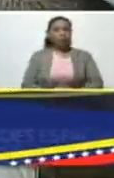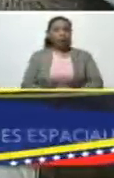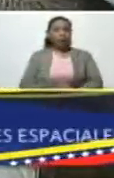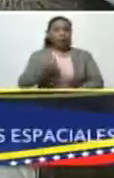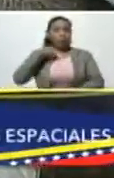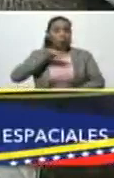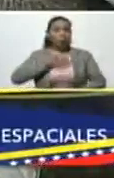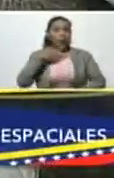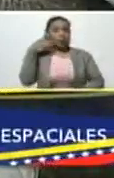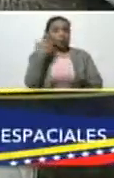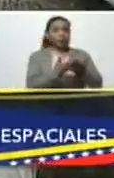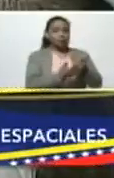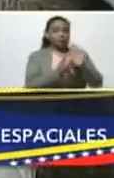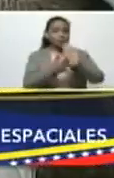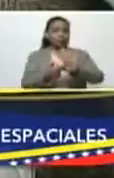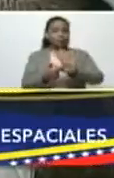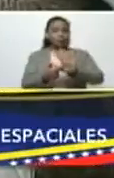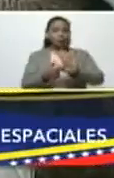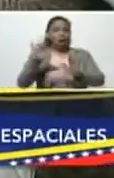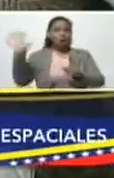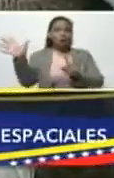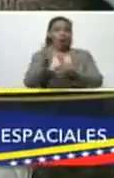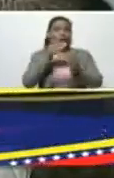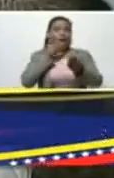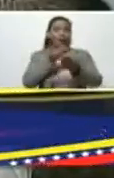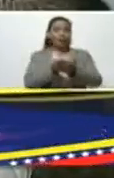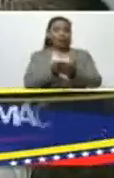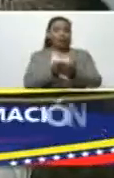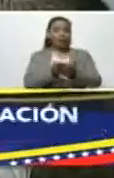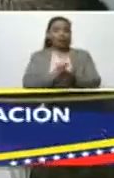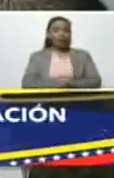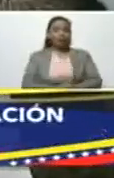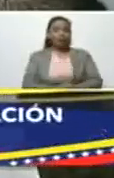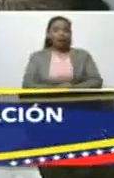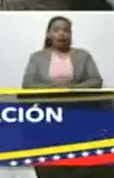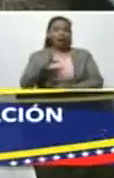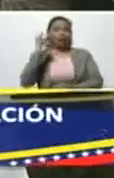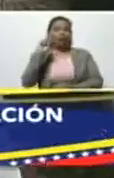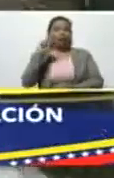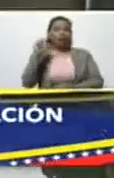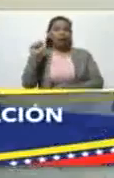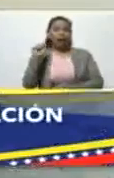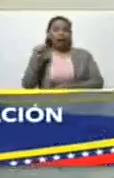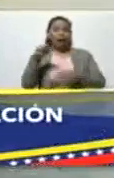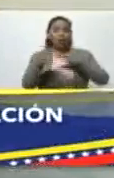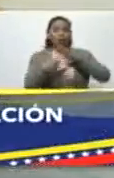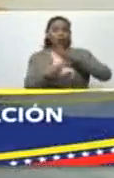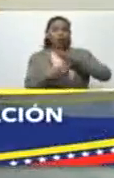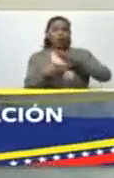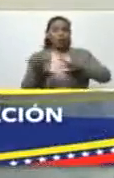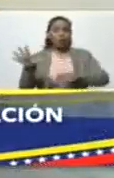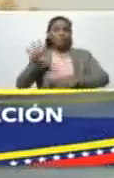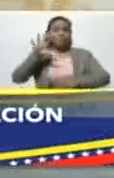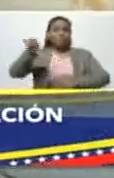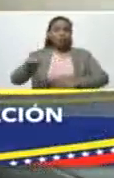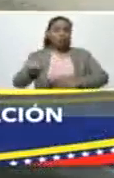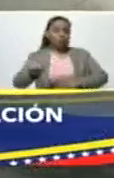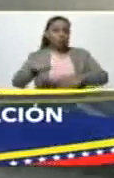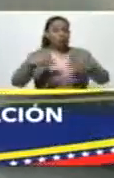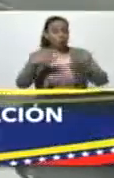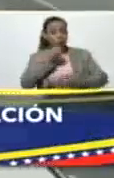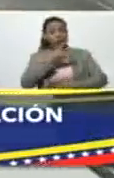este éxito que fue logrado gracias al FONACYT, a los recursos obtenidos por FONACYT, y que,